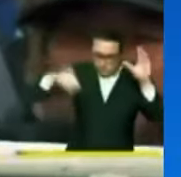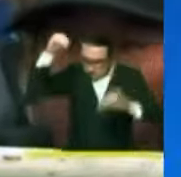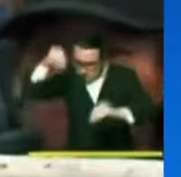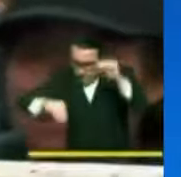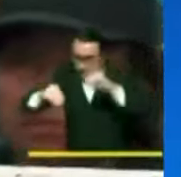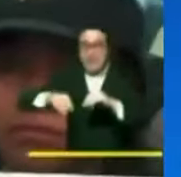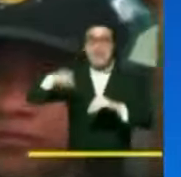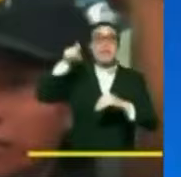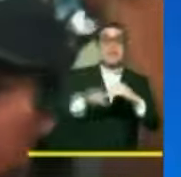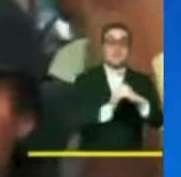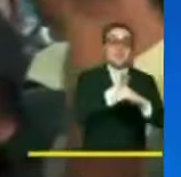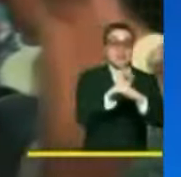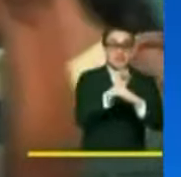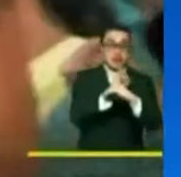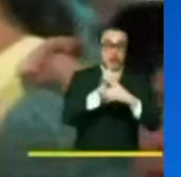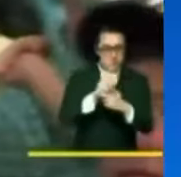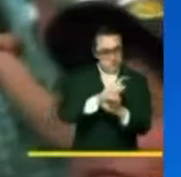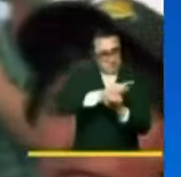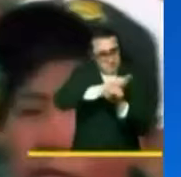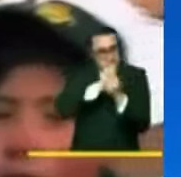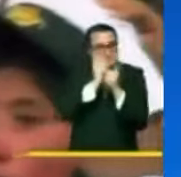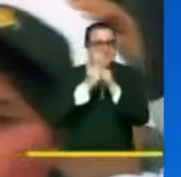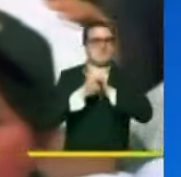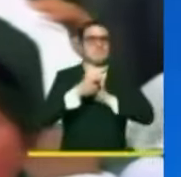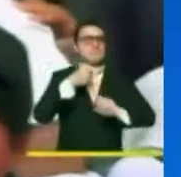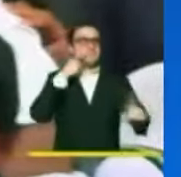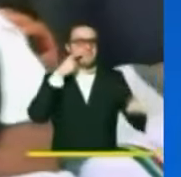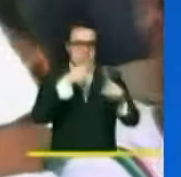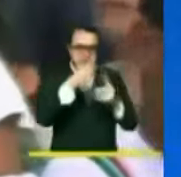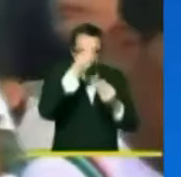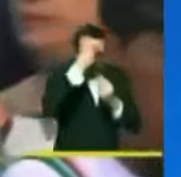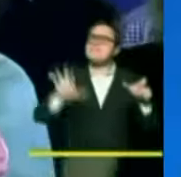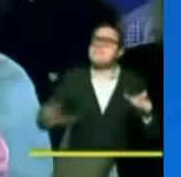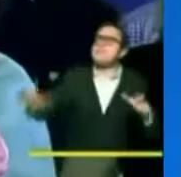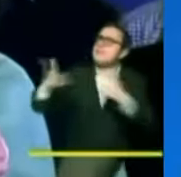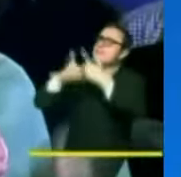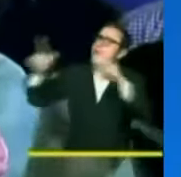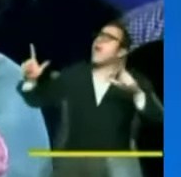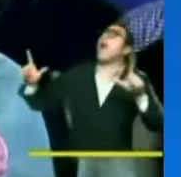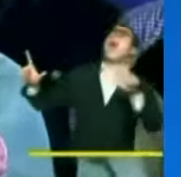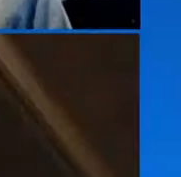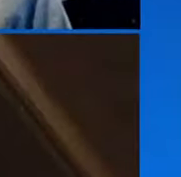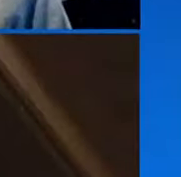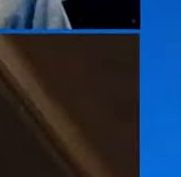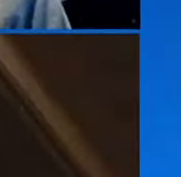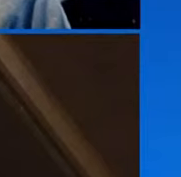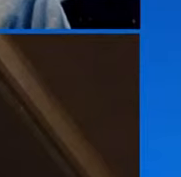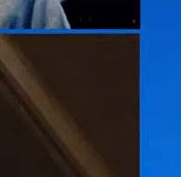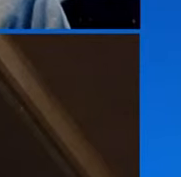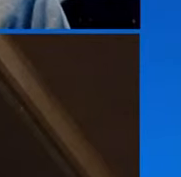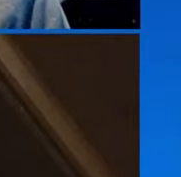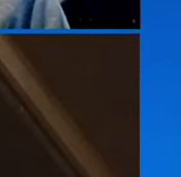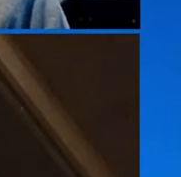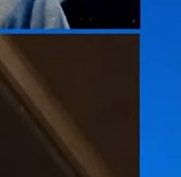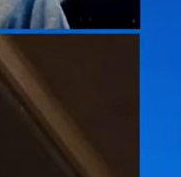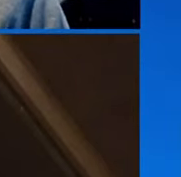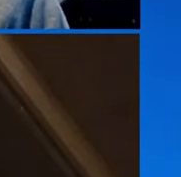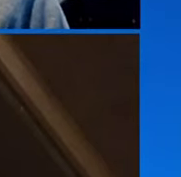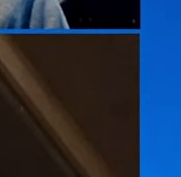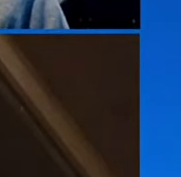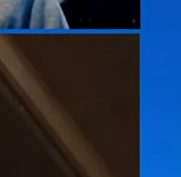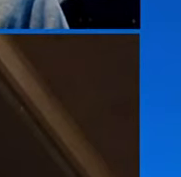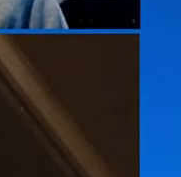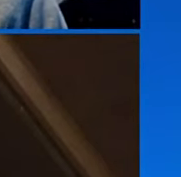sean histórica y tradicionalmente respetado las instituciones Pedro hemos visto en